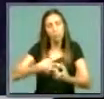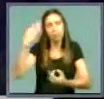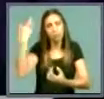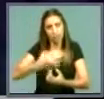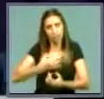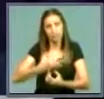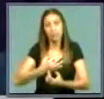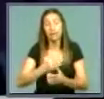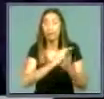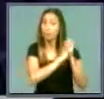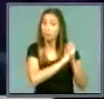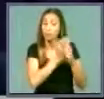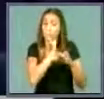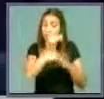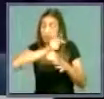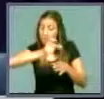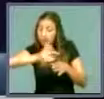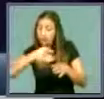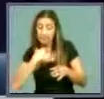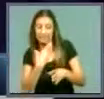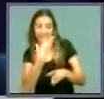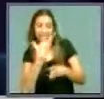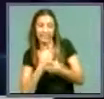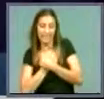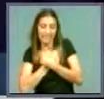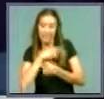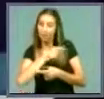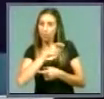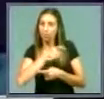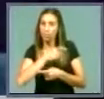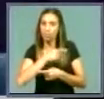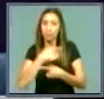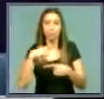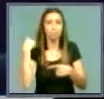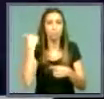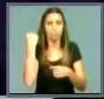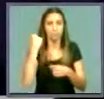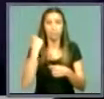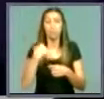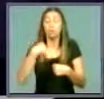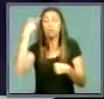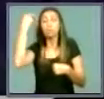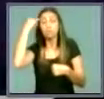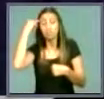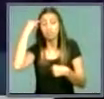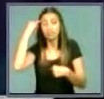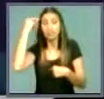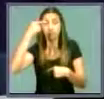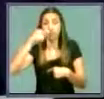supo cautivar al pueblo argentino, una de las grandes conquistas, y creo que él se